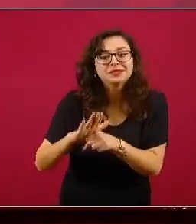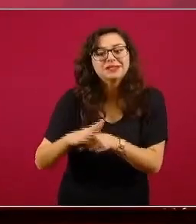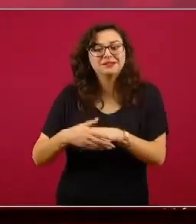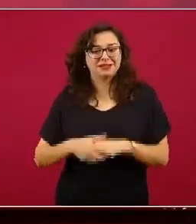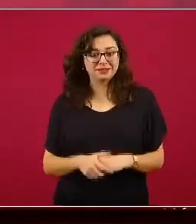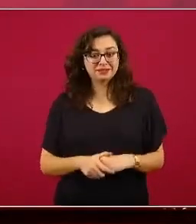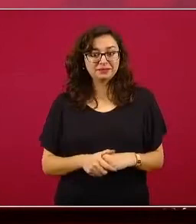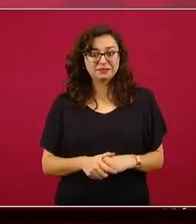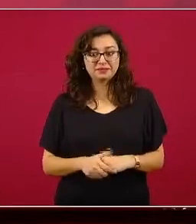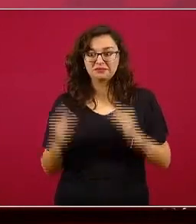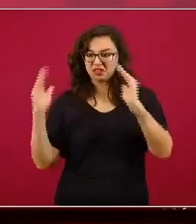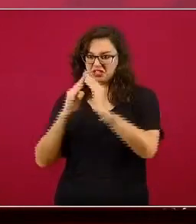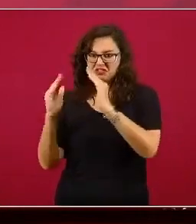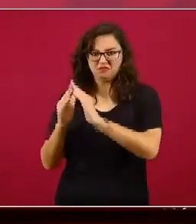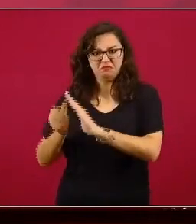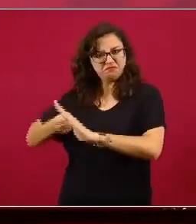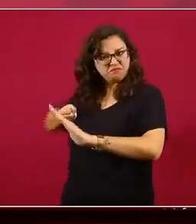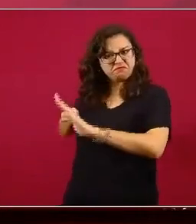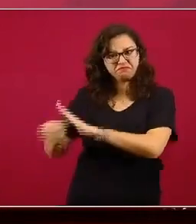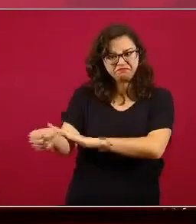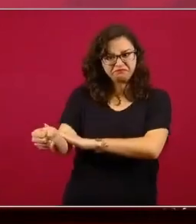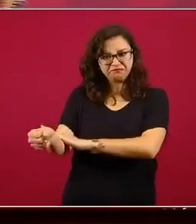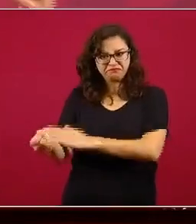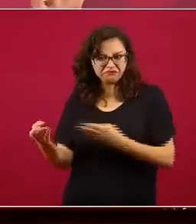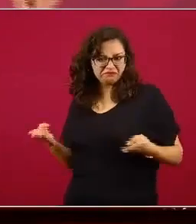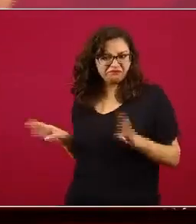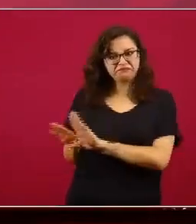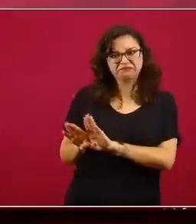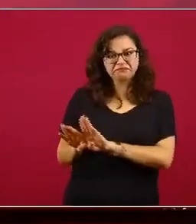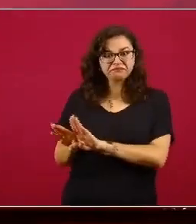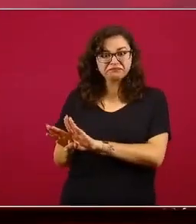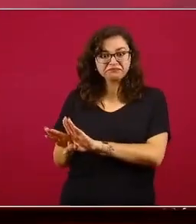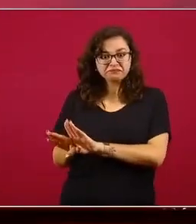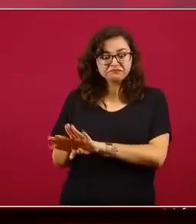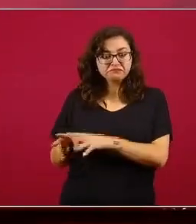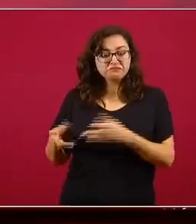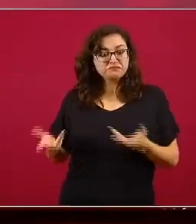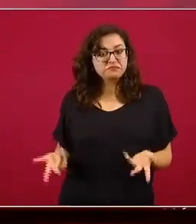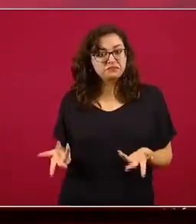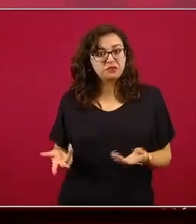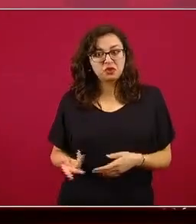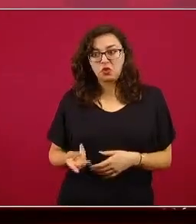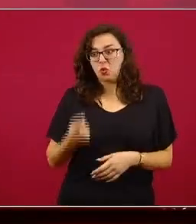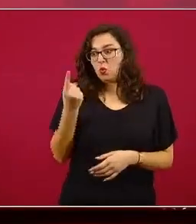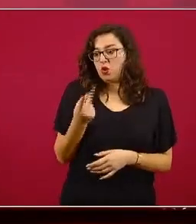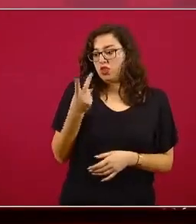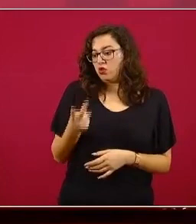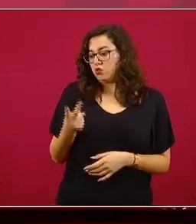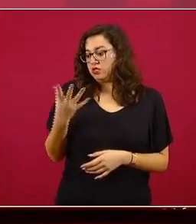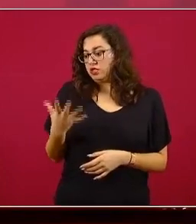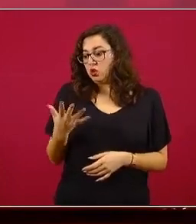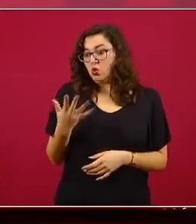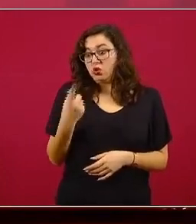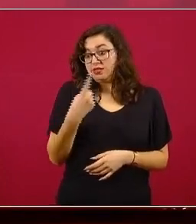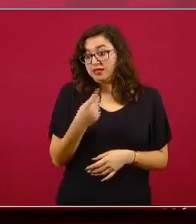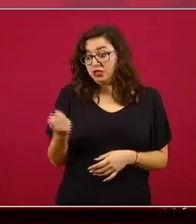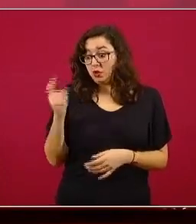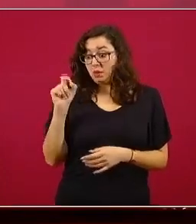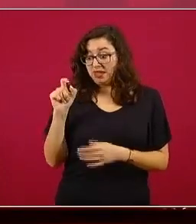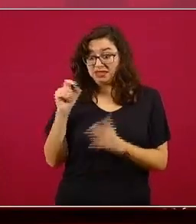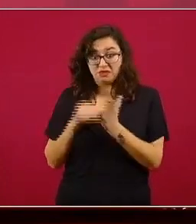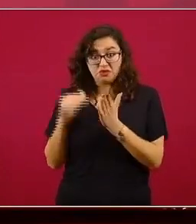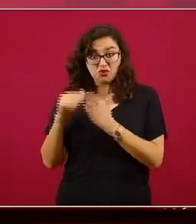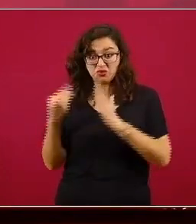Porque si se mete a la fuerza una persona a su casa, o a 2, o a 5, o a 120 millones, hay que